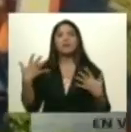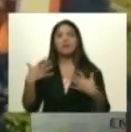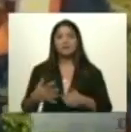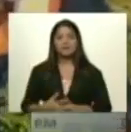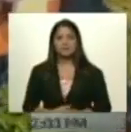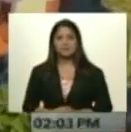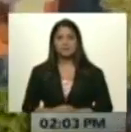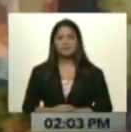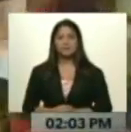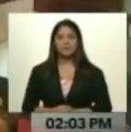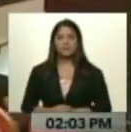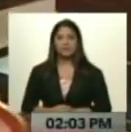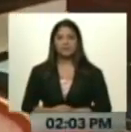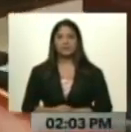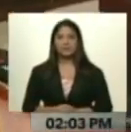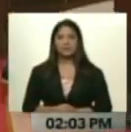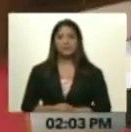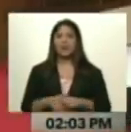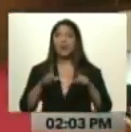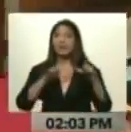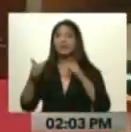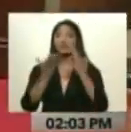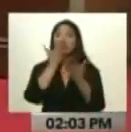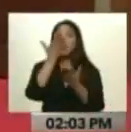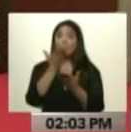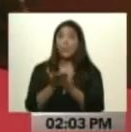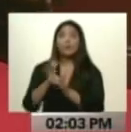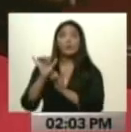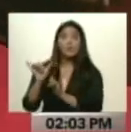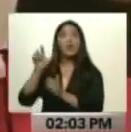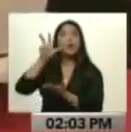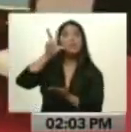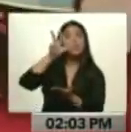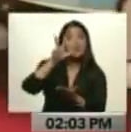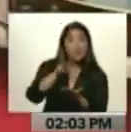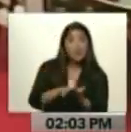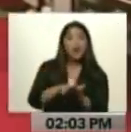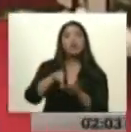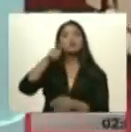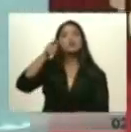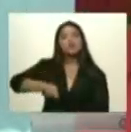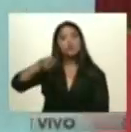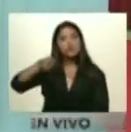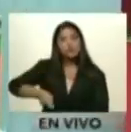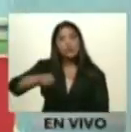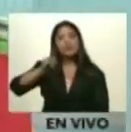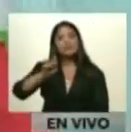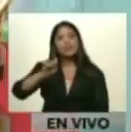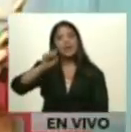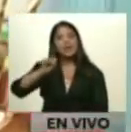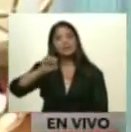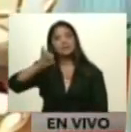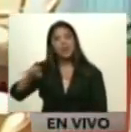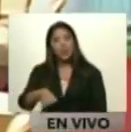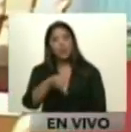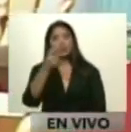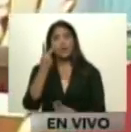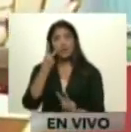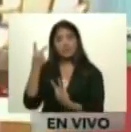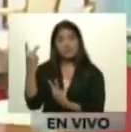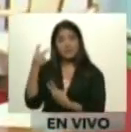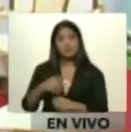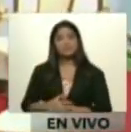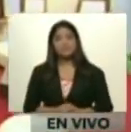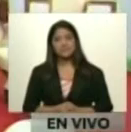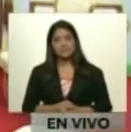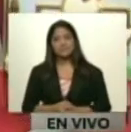ya propuesto, por supuesto, por él y aprobado por el Tribunal Supremo de Justicia. Vemos en imágenes